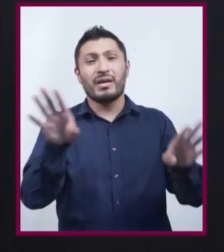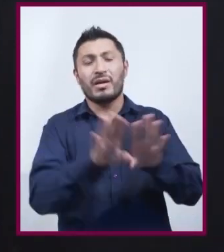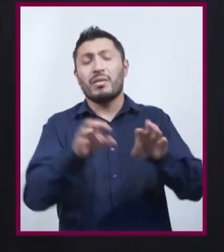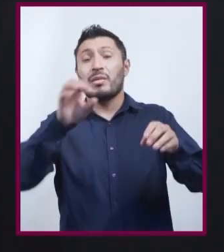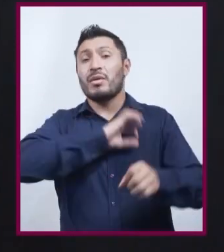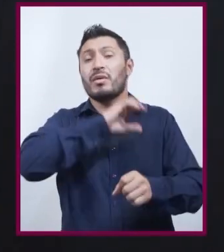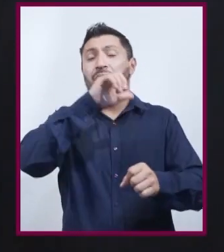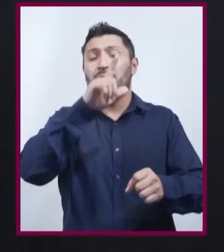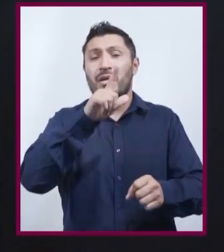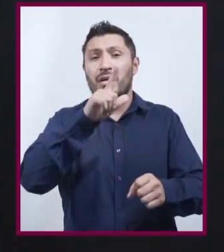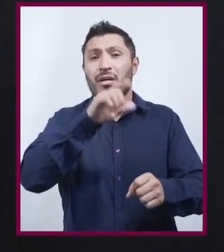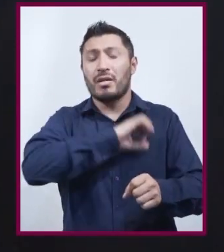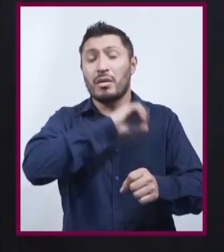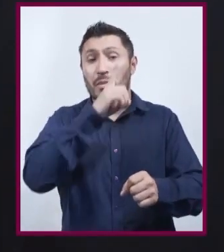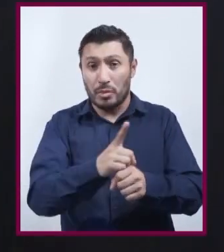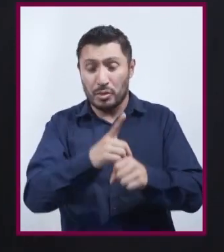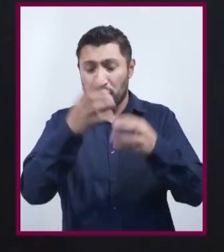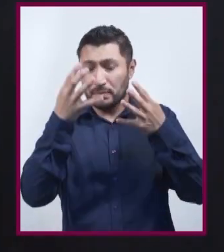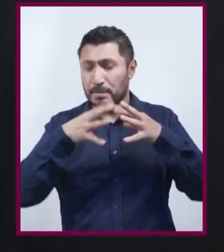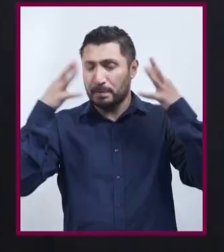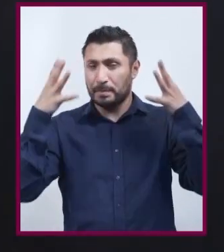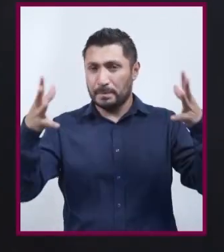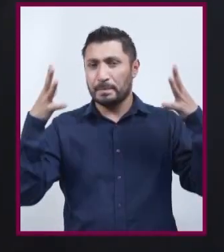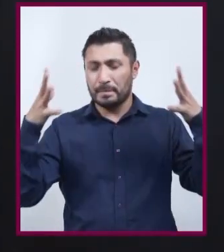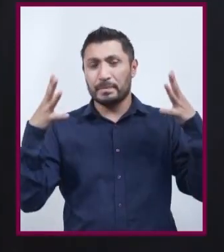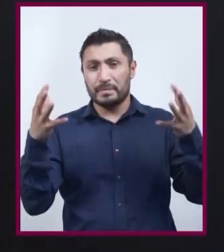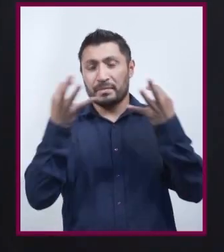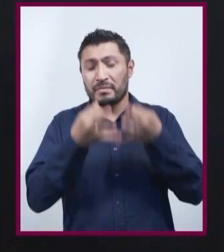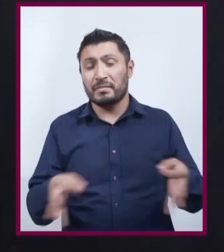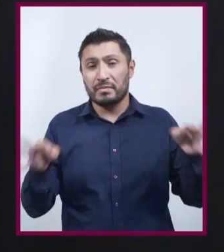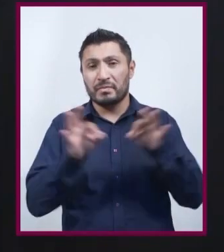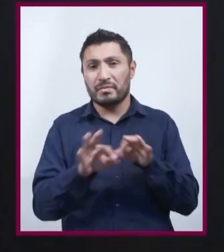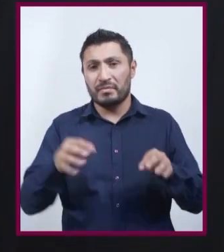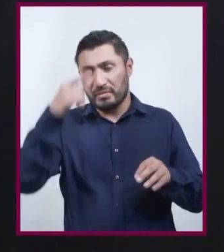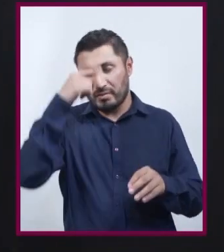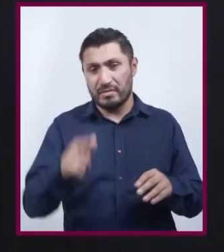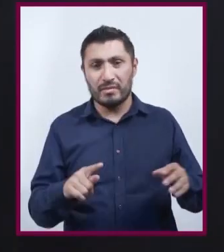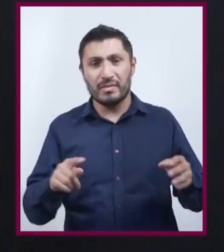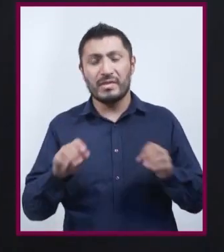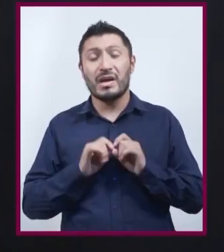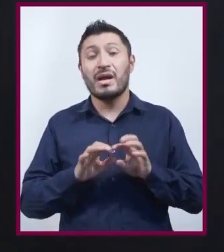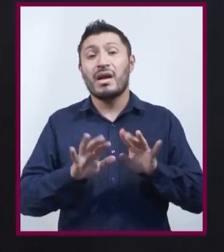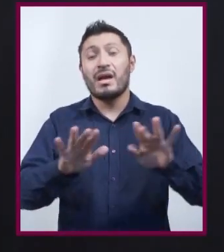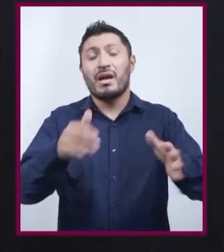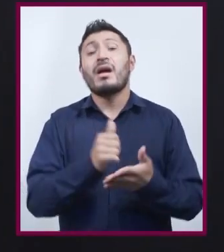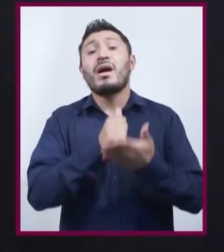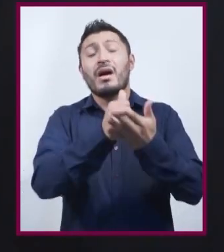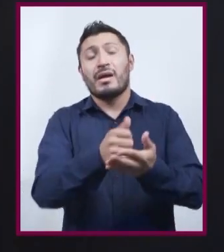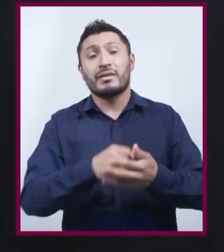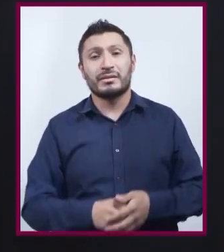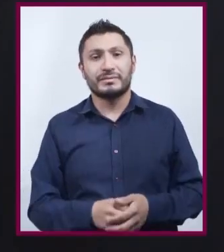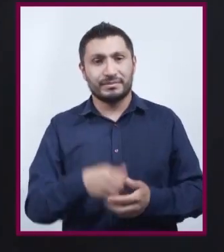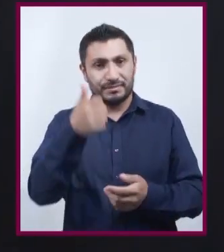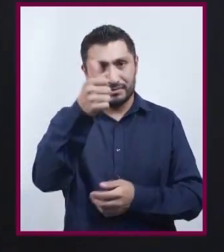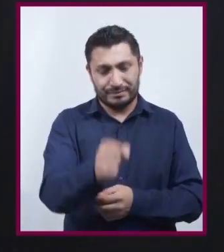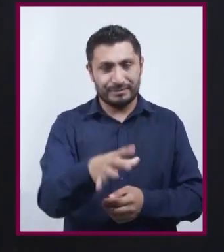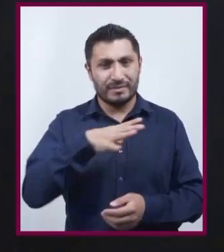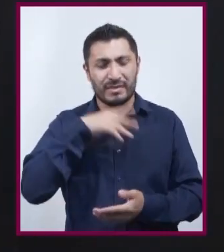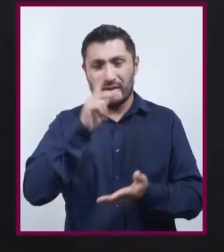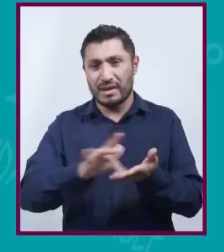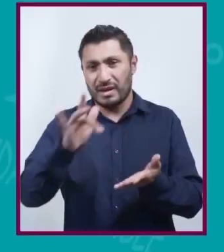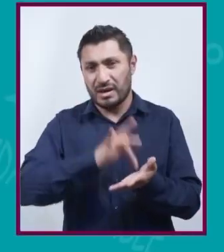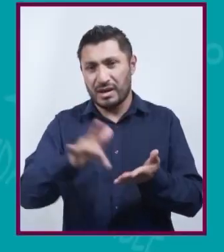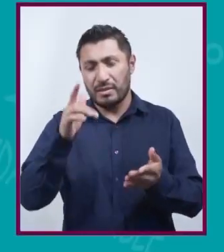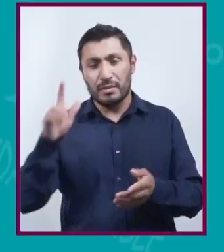cine, pues veía en él una enorme oportunidad para difundir su ideología entre la población con altos índices de